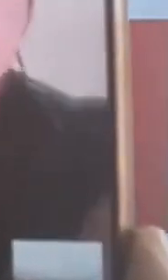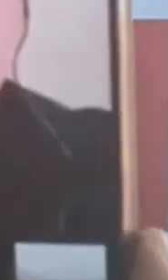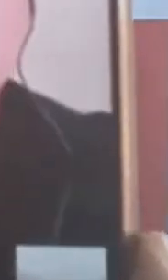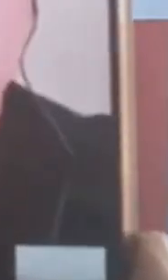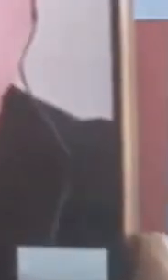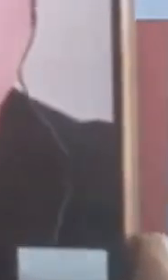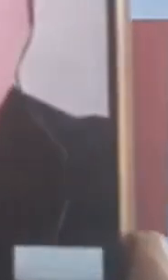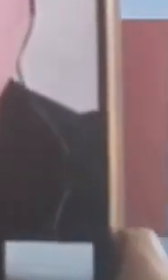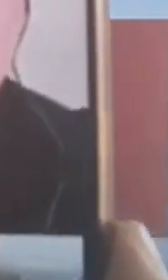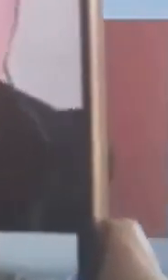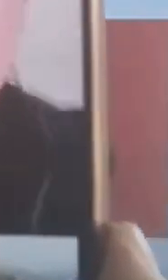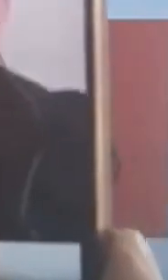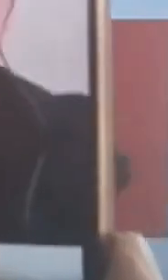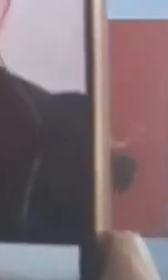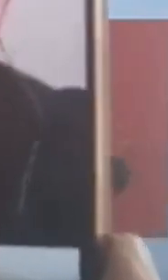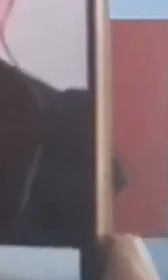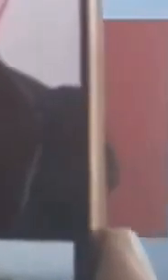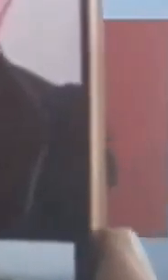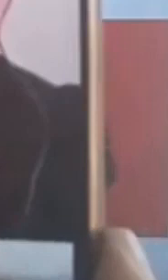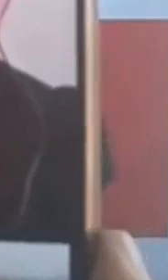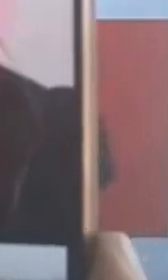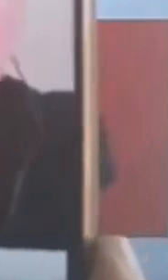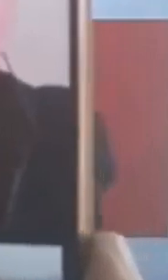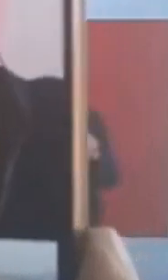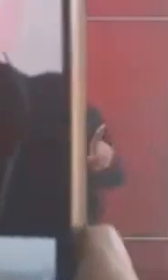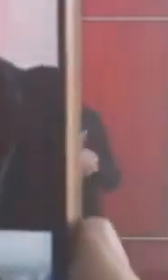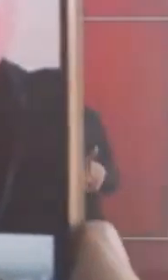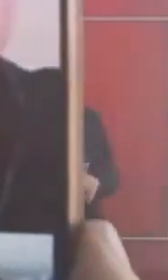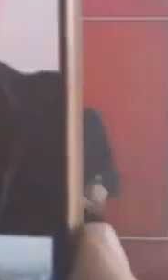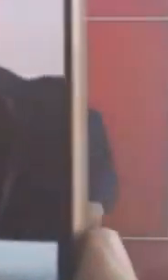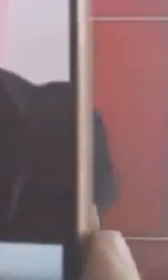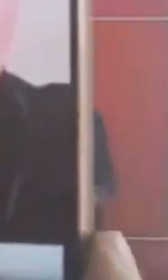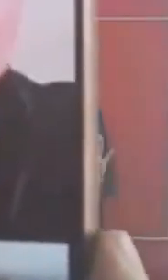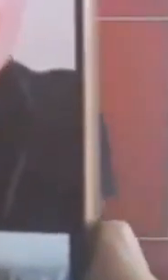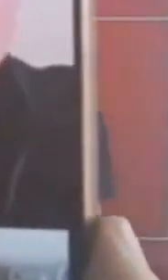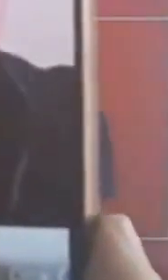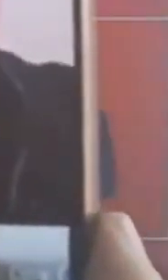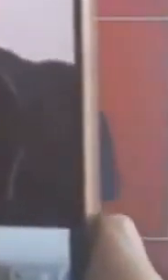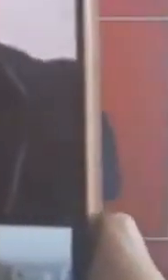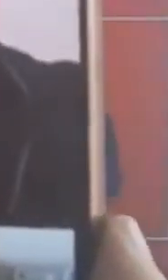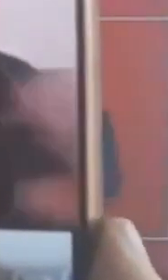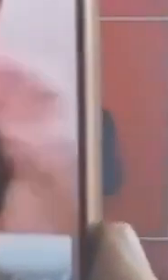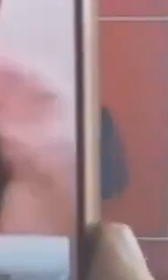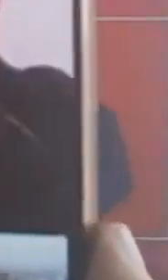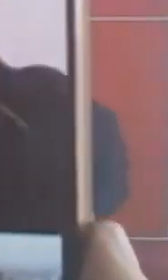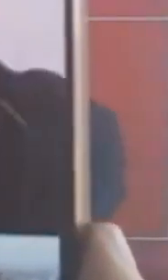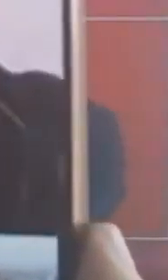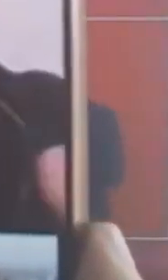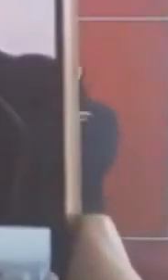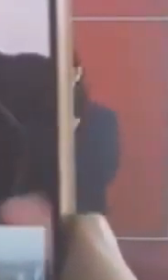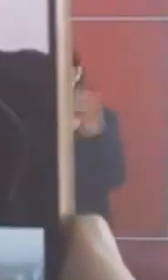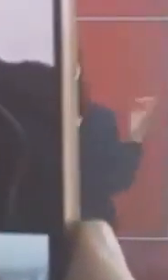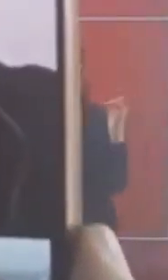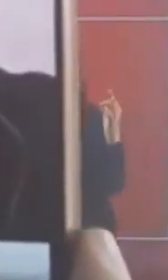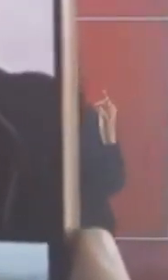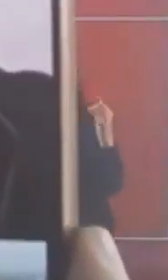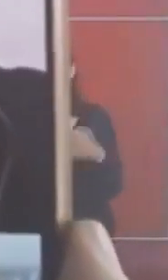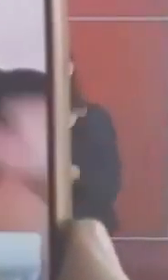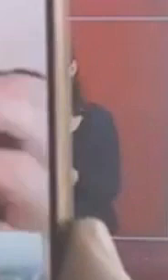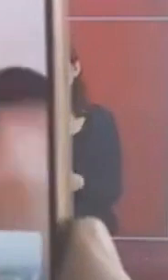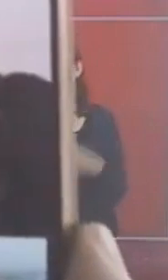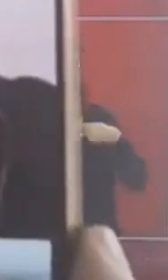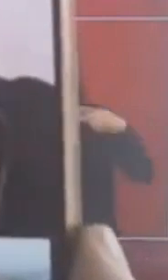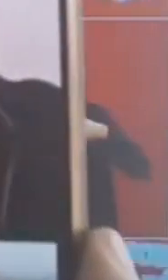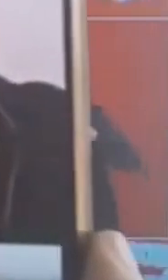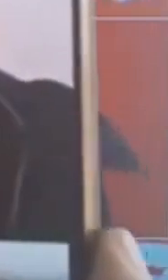diferentes. Si estamos dando nos ponen la opción de un delito, denunciarlo, no exhibirlo en red, no, tenemos que buscar la